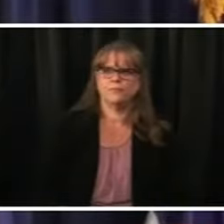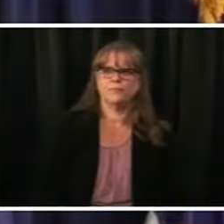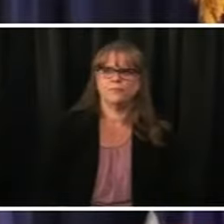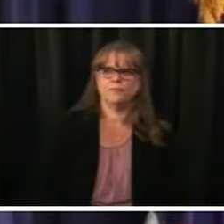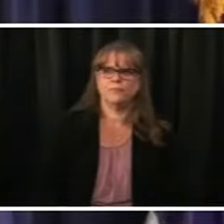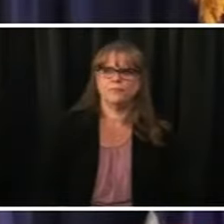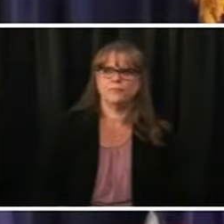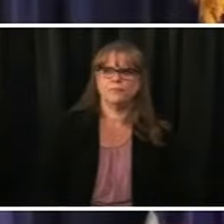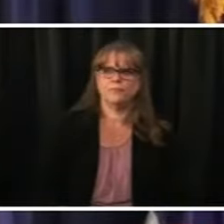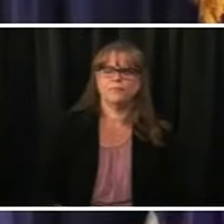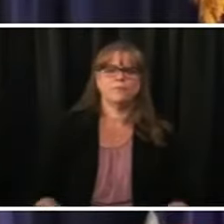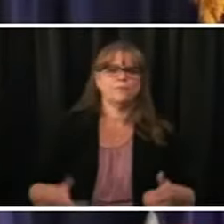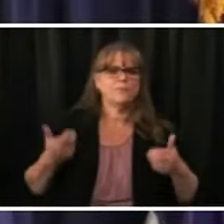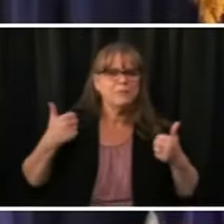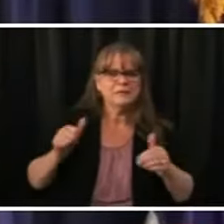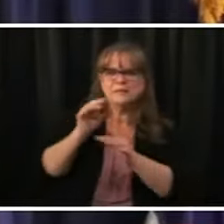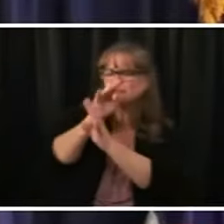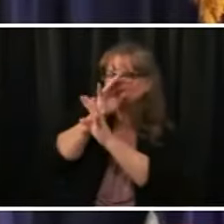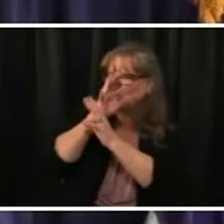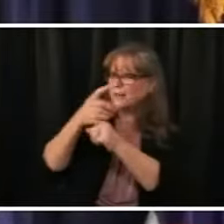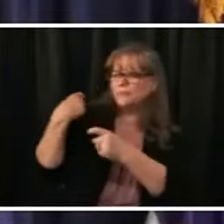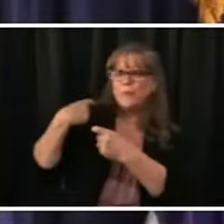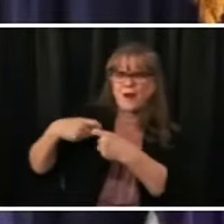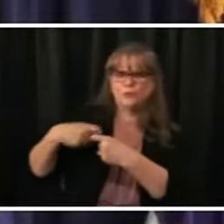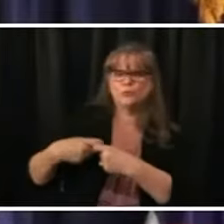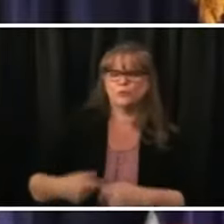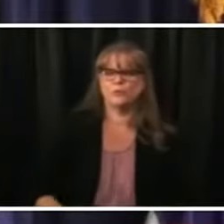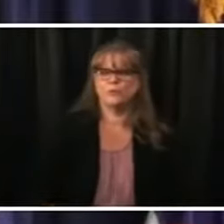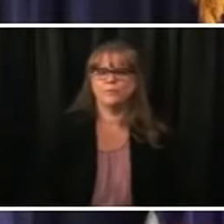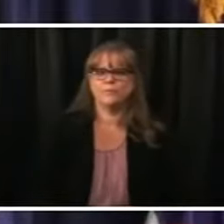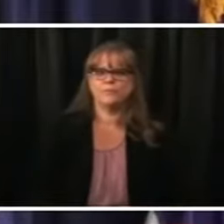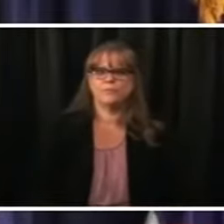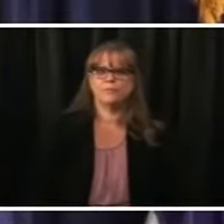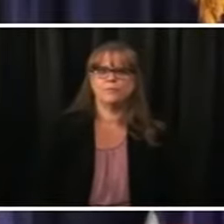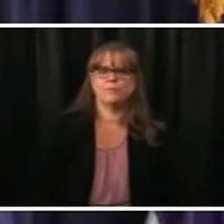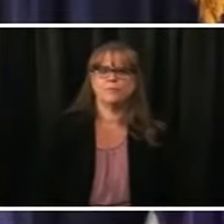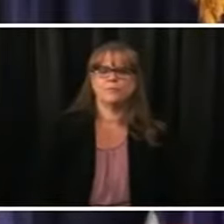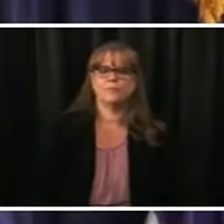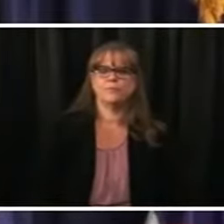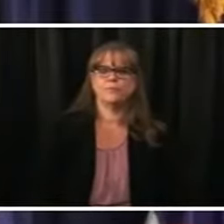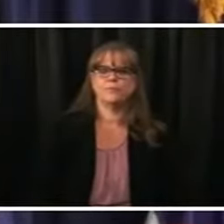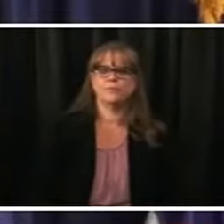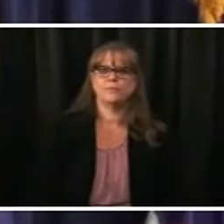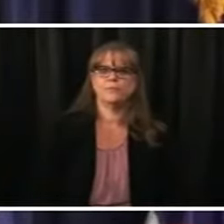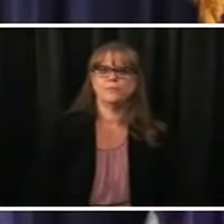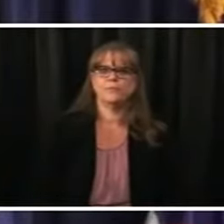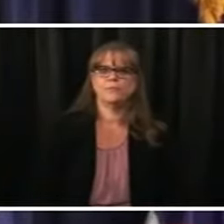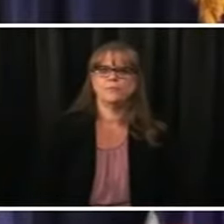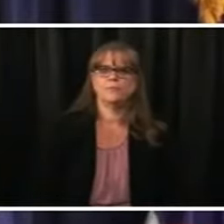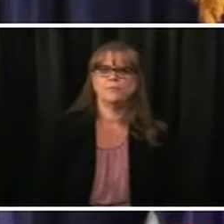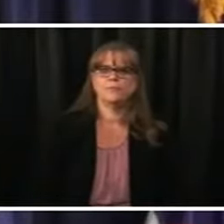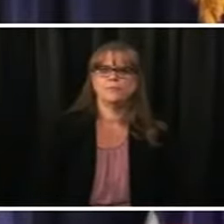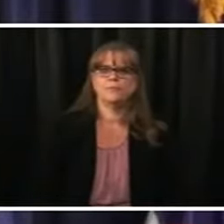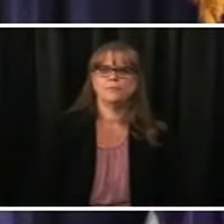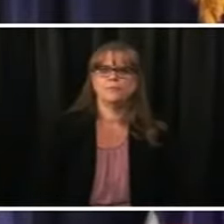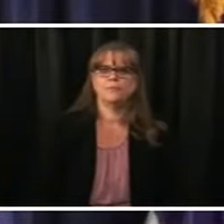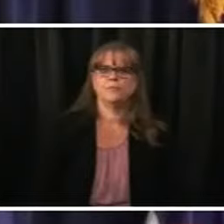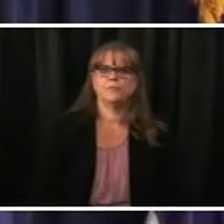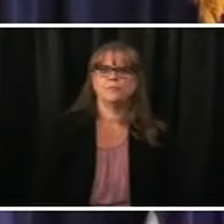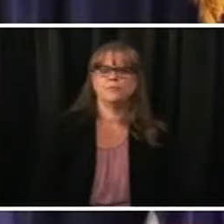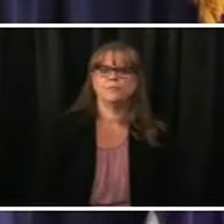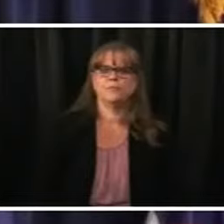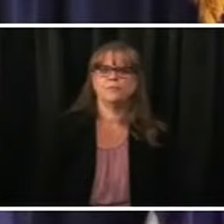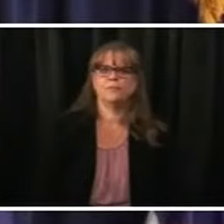siento muy seguro de que hay suficiente para los maestros durante el mes de febrero.